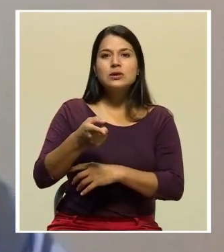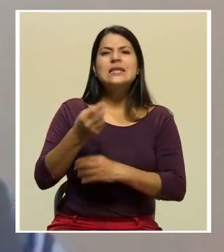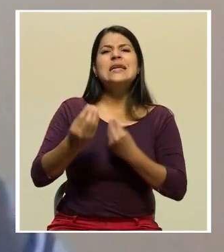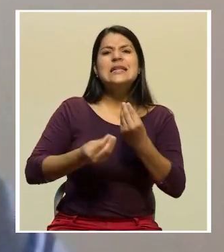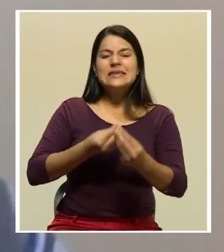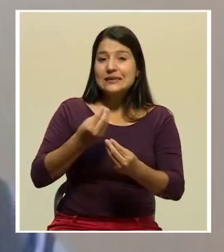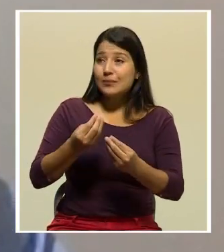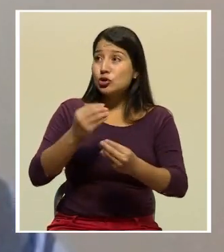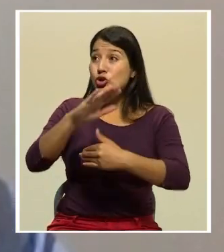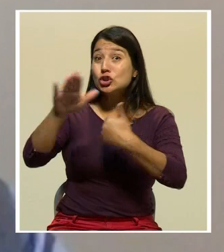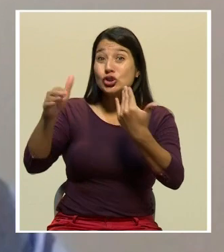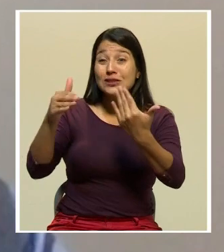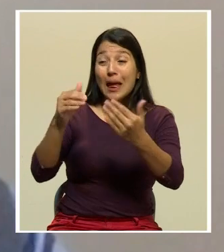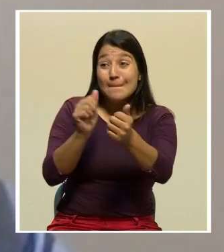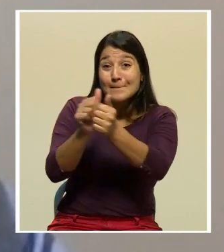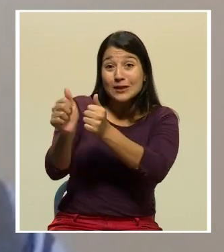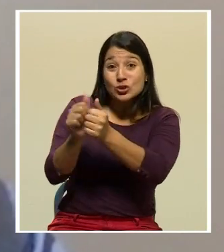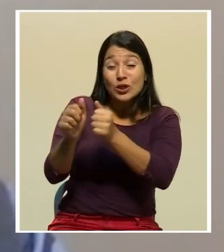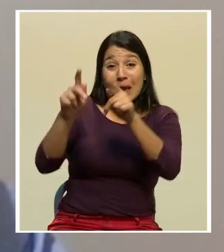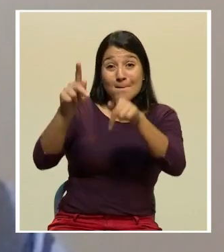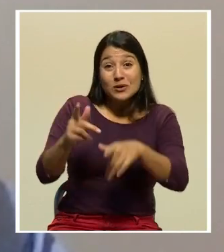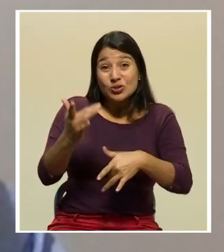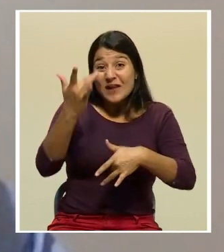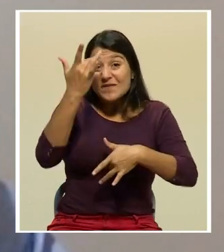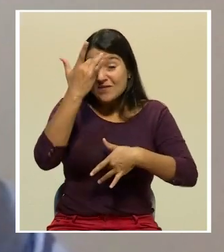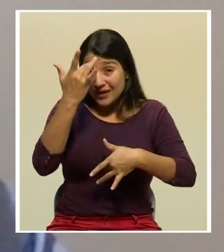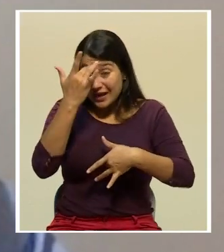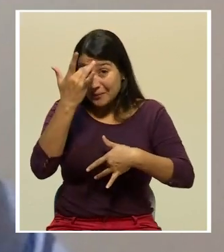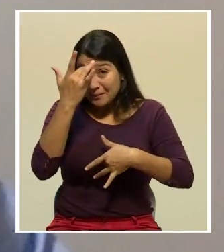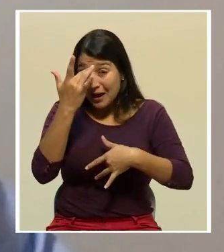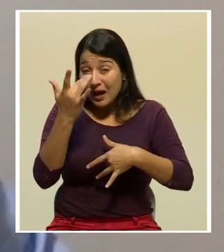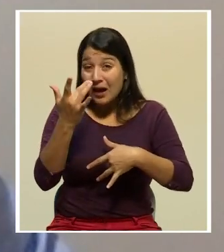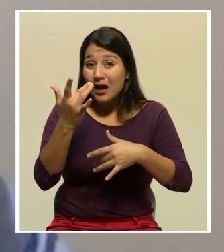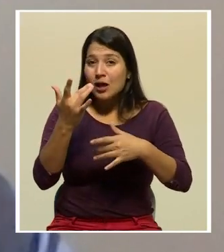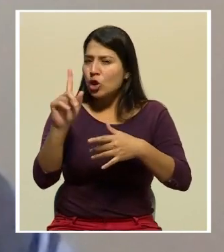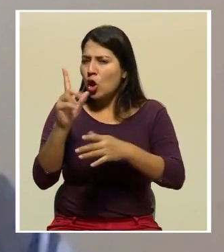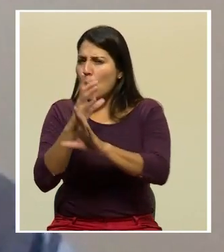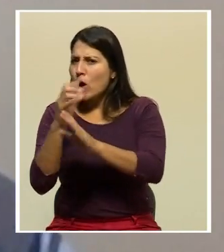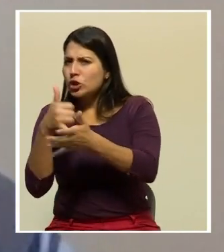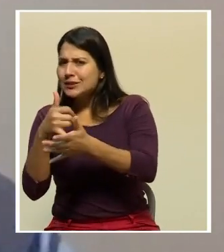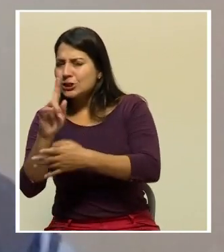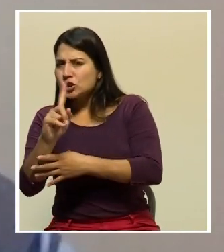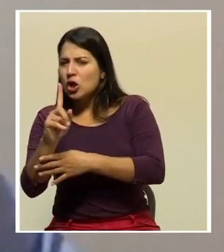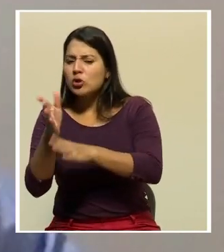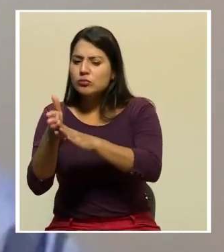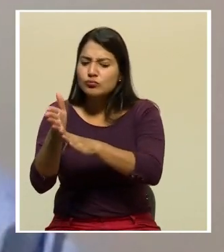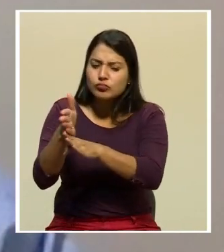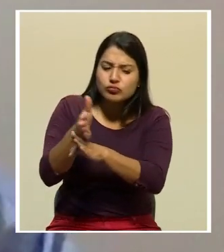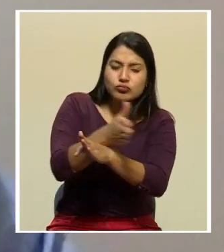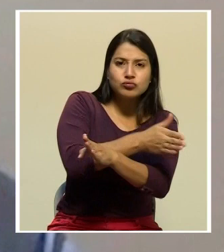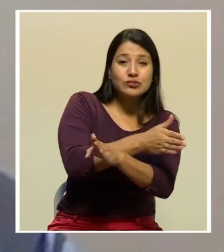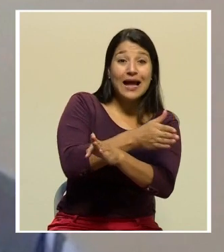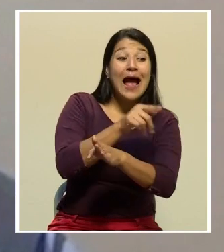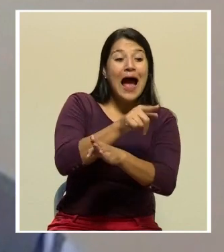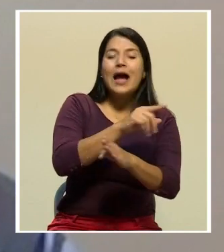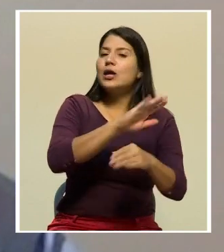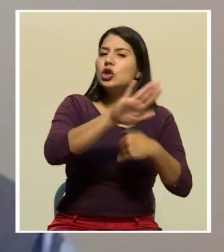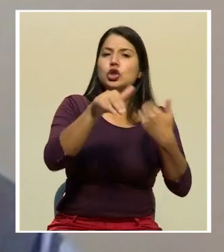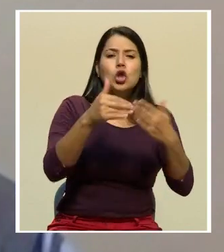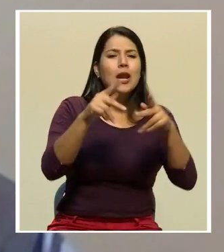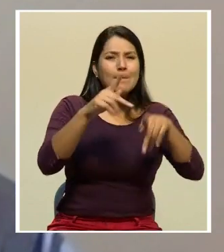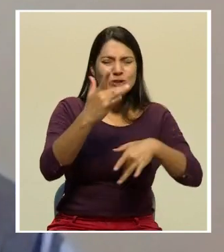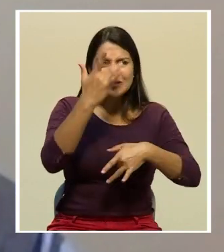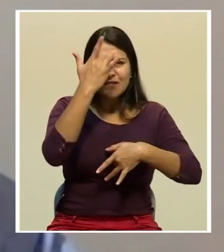pacientes infectados o de mediano o de alto riesgo en el hospital SEACO, donde ahorita están internados los pacientes